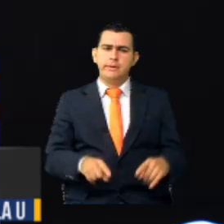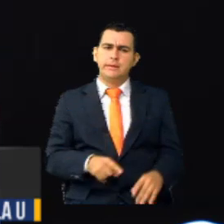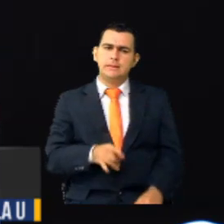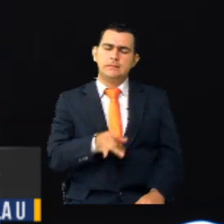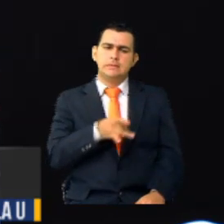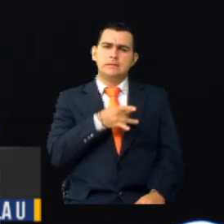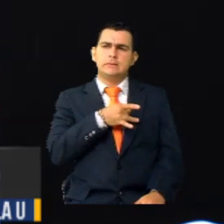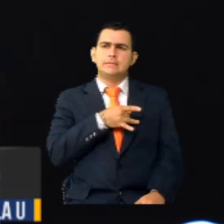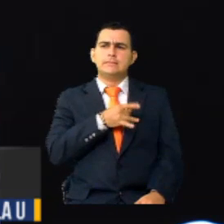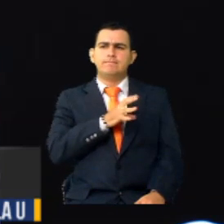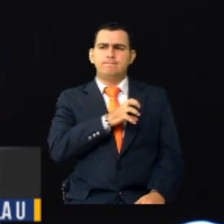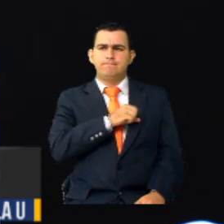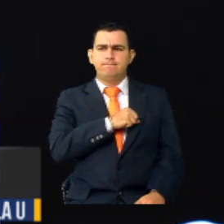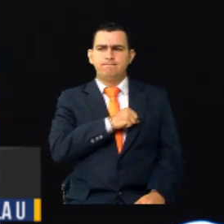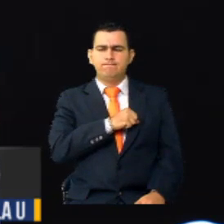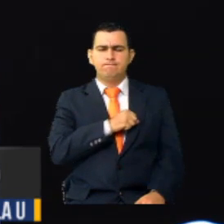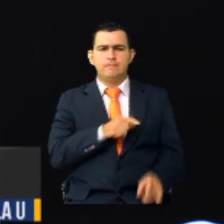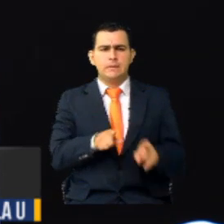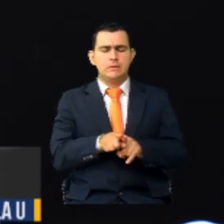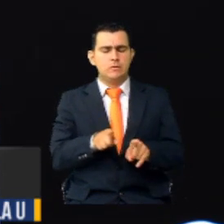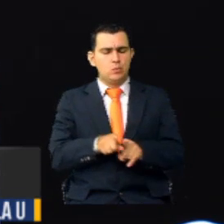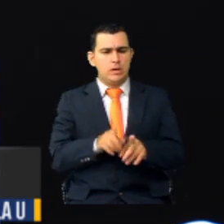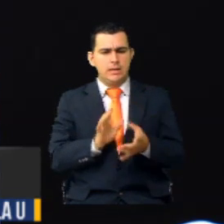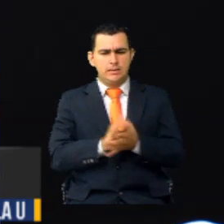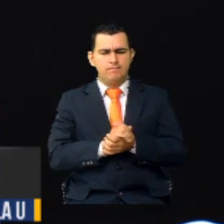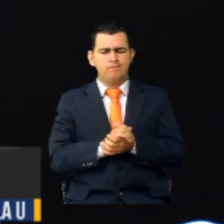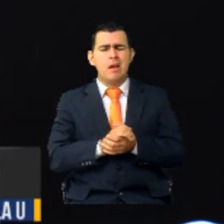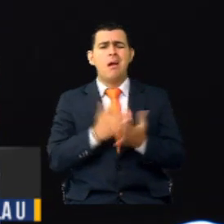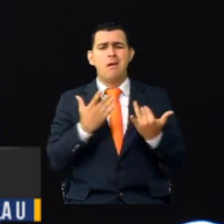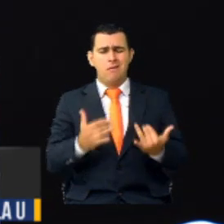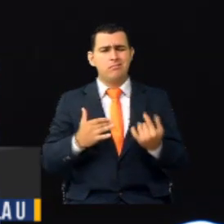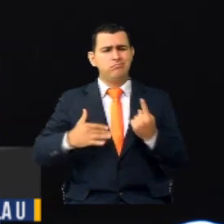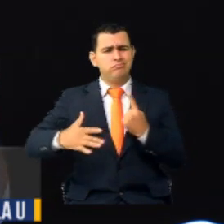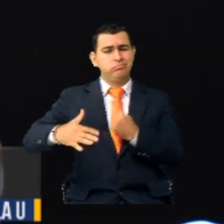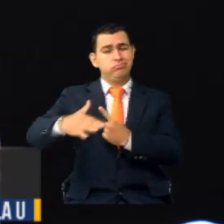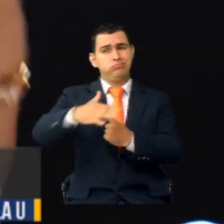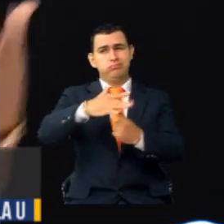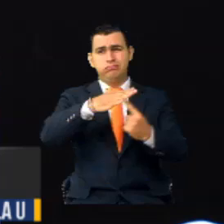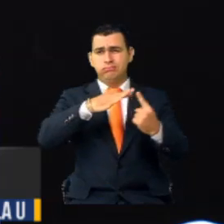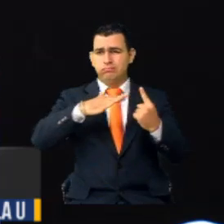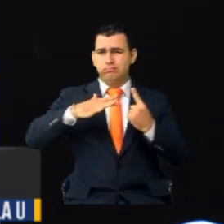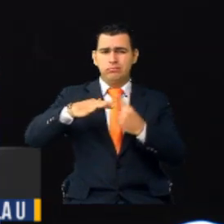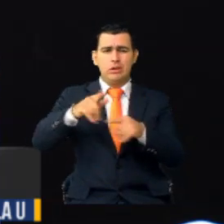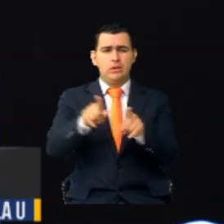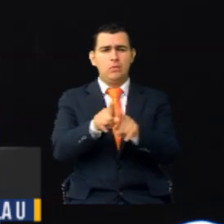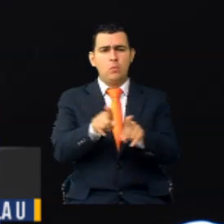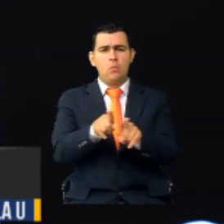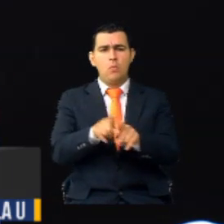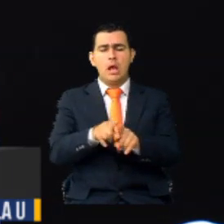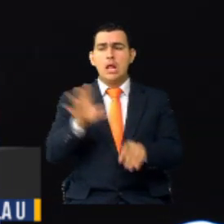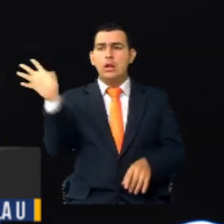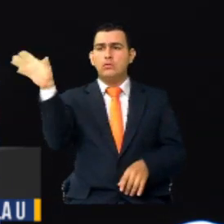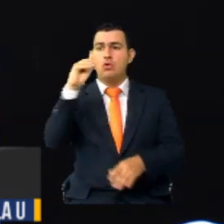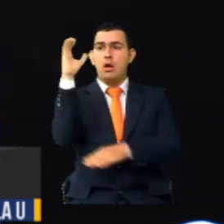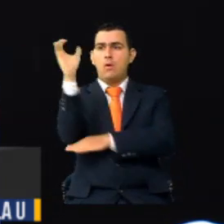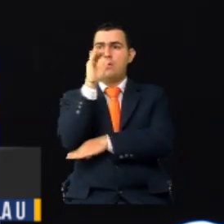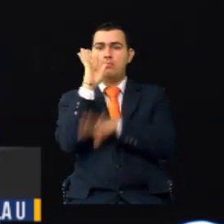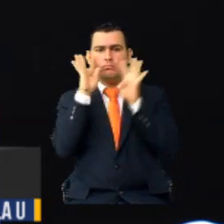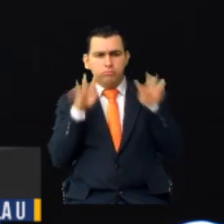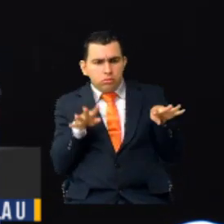que estas situaciones que hoy nos ponen en el ojo público a nivel